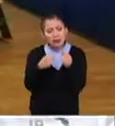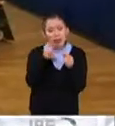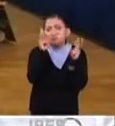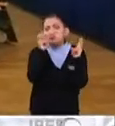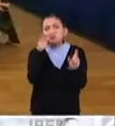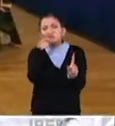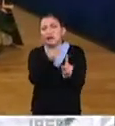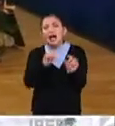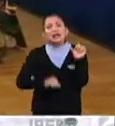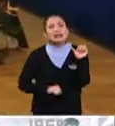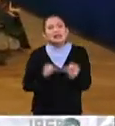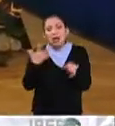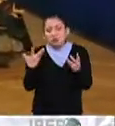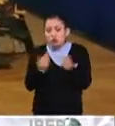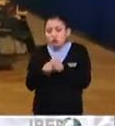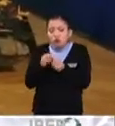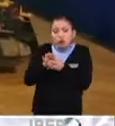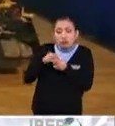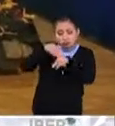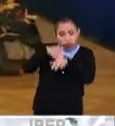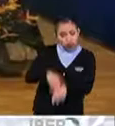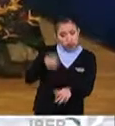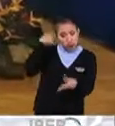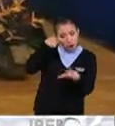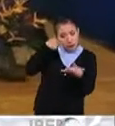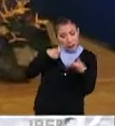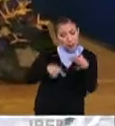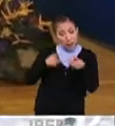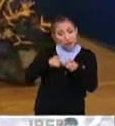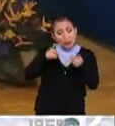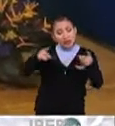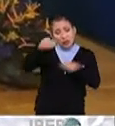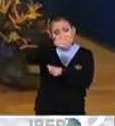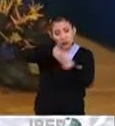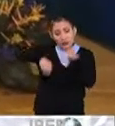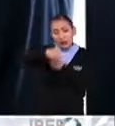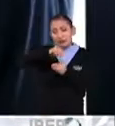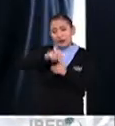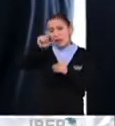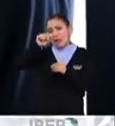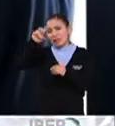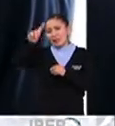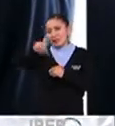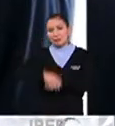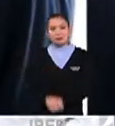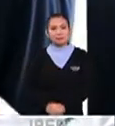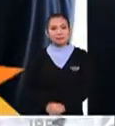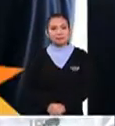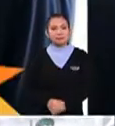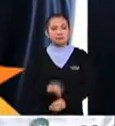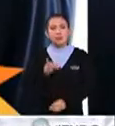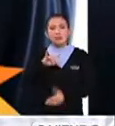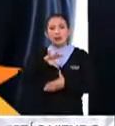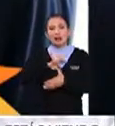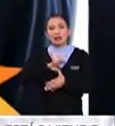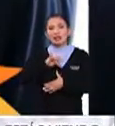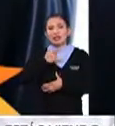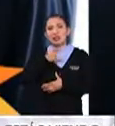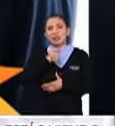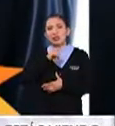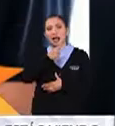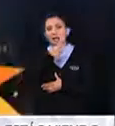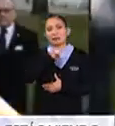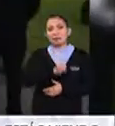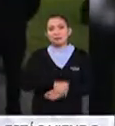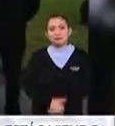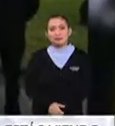también sobre las acciones conjuntas y el cumplimiento de los objetivos de desarrollo sostenible de la Agenda 2030. Para Iberoamérica al Día, Guillermo de